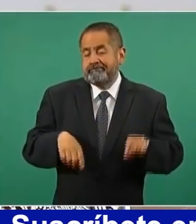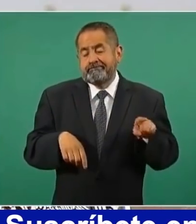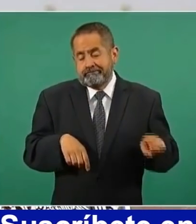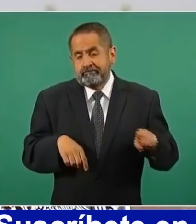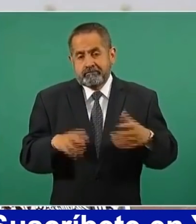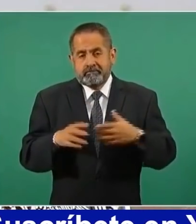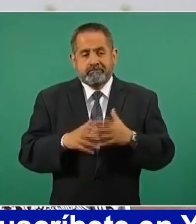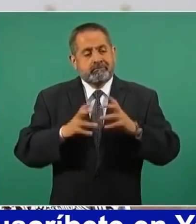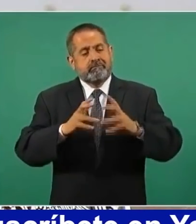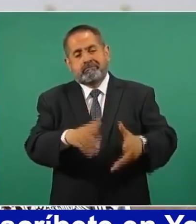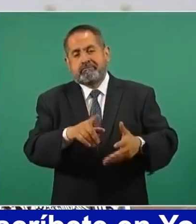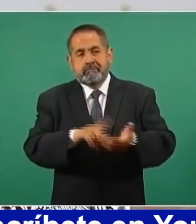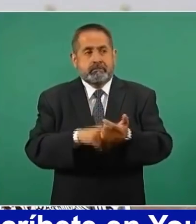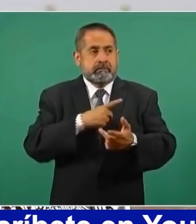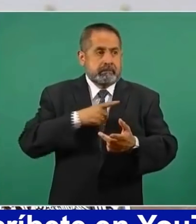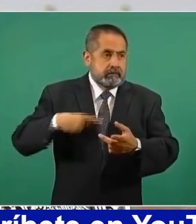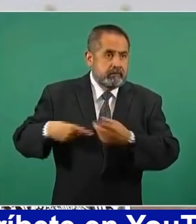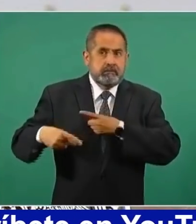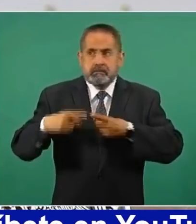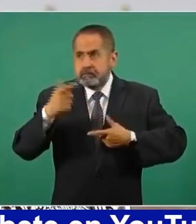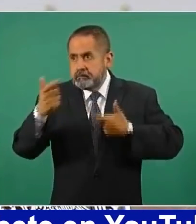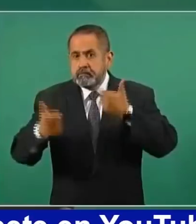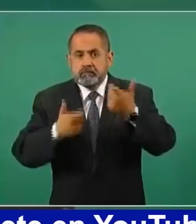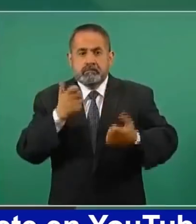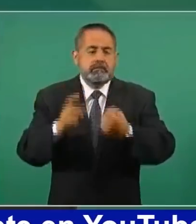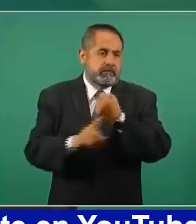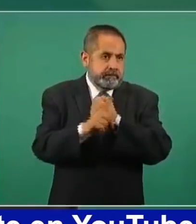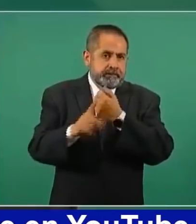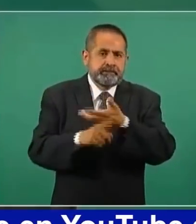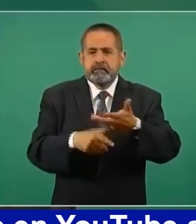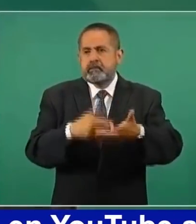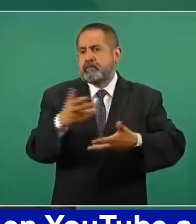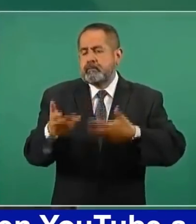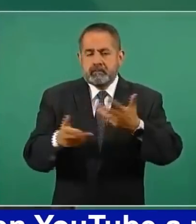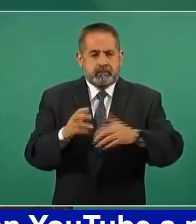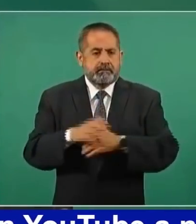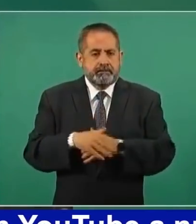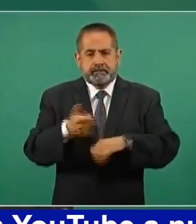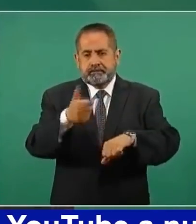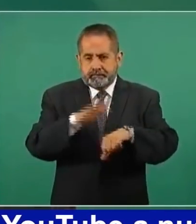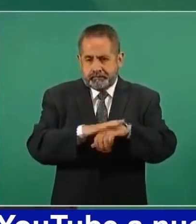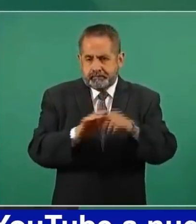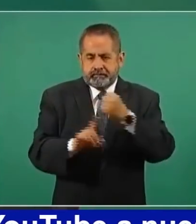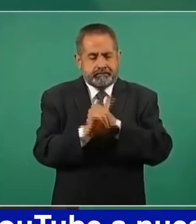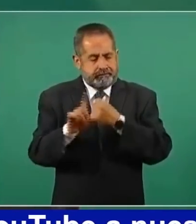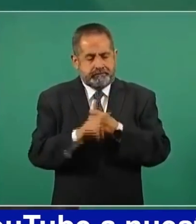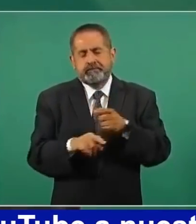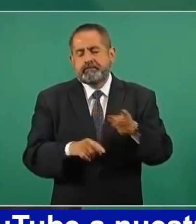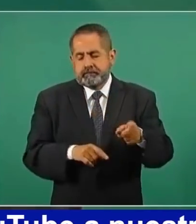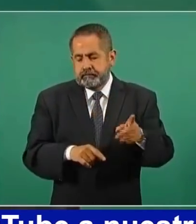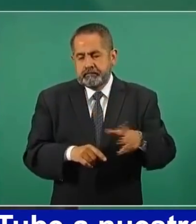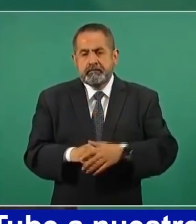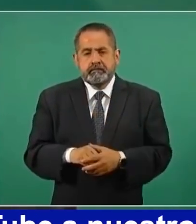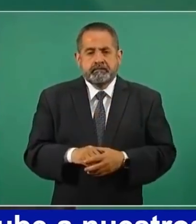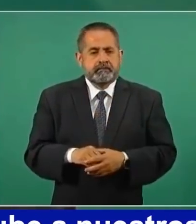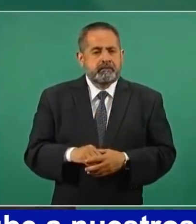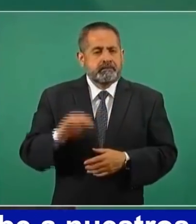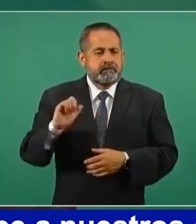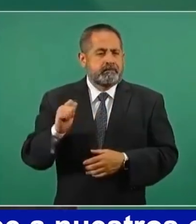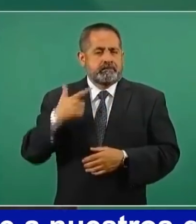la dejaron con adeudos, con problemas administrativos. En las